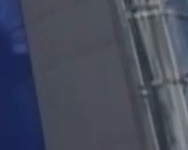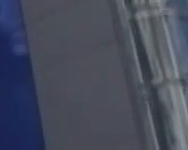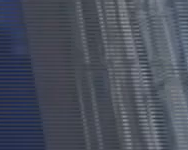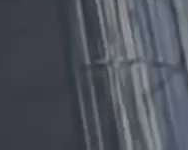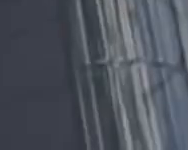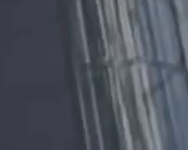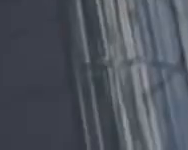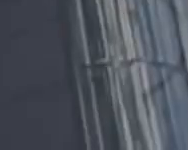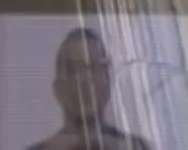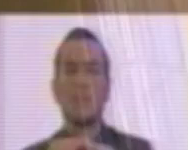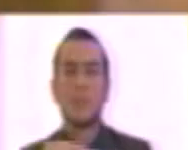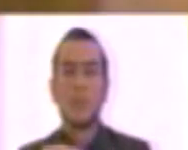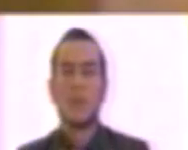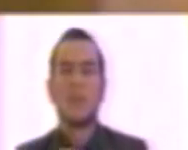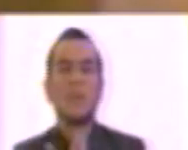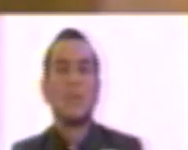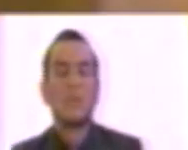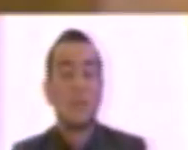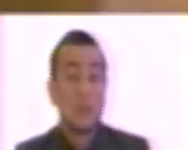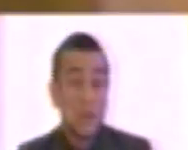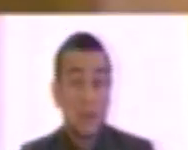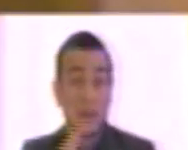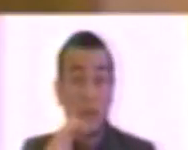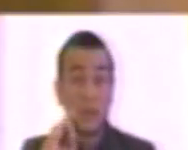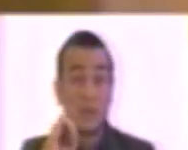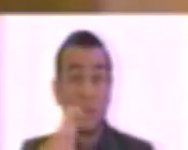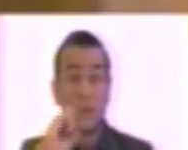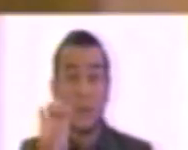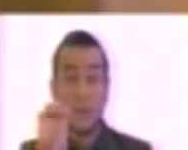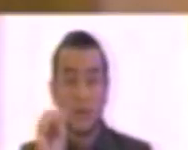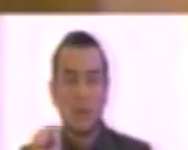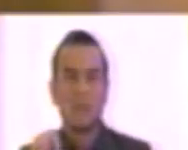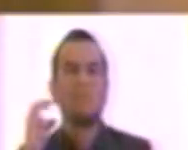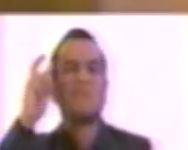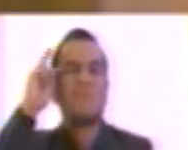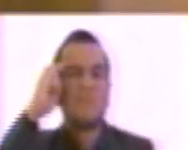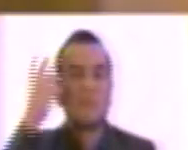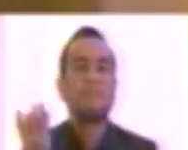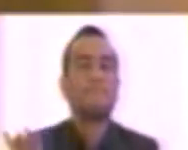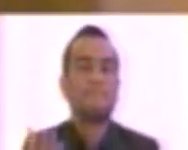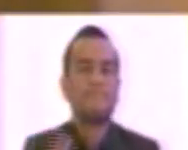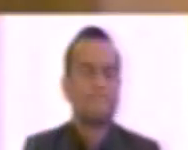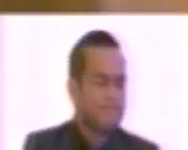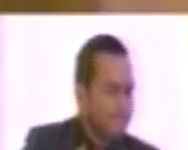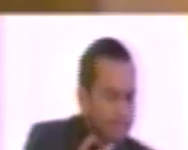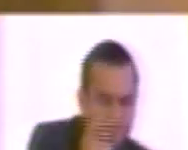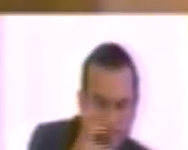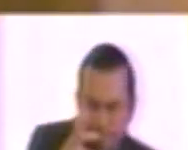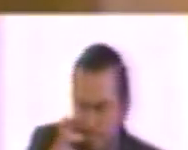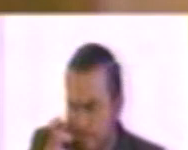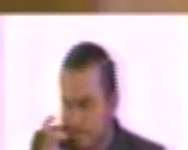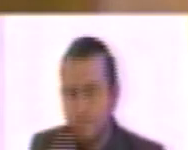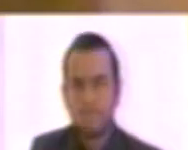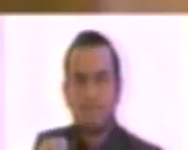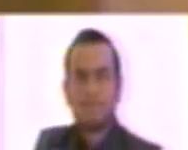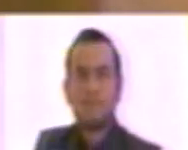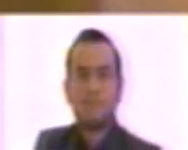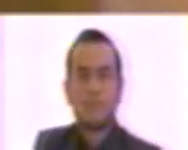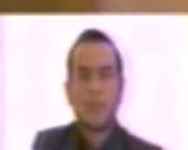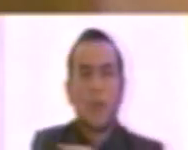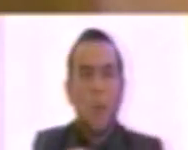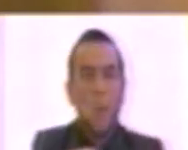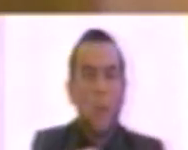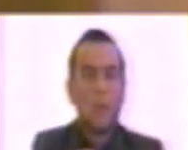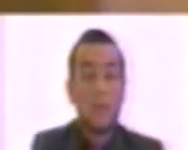y transparente. Las ICIES nos servirá para prevenir, investigar y castigar actos de corrupción. Porque el saqueo estatal